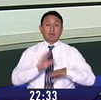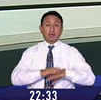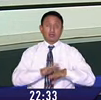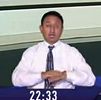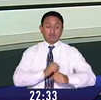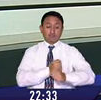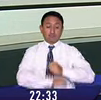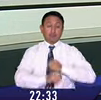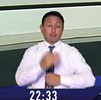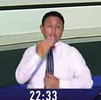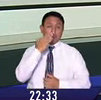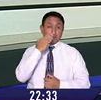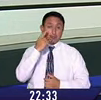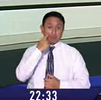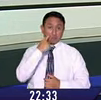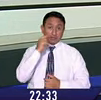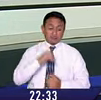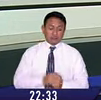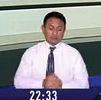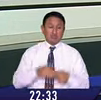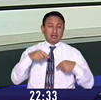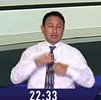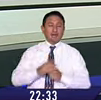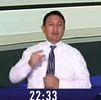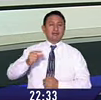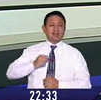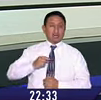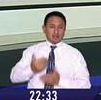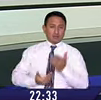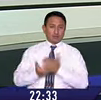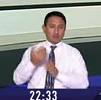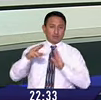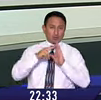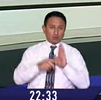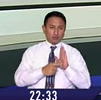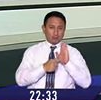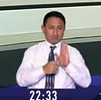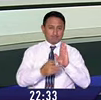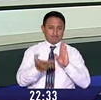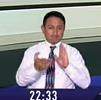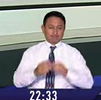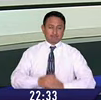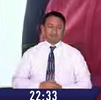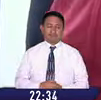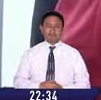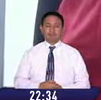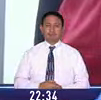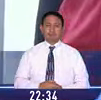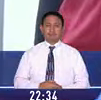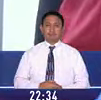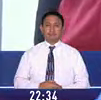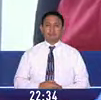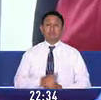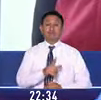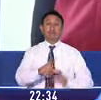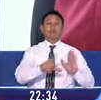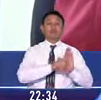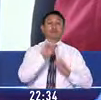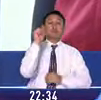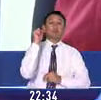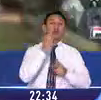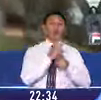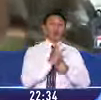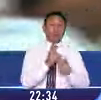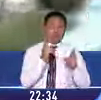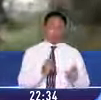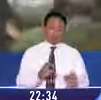y paternidad. Los detalles de esta nueva normativa les contamos a continuación. La Ley de Derecho al Cuidado